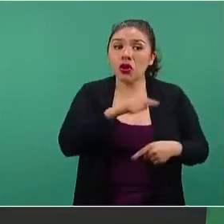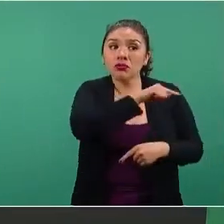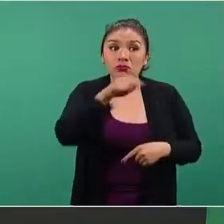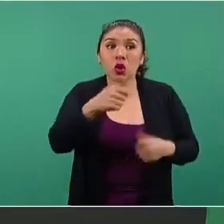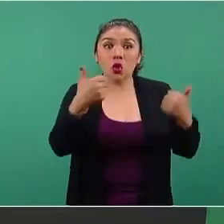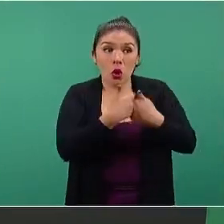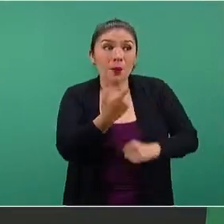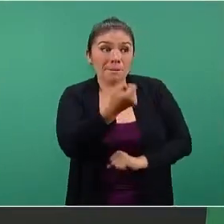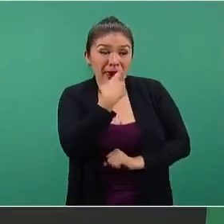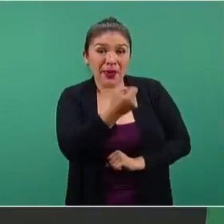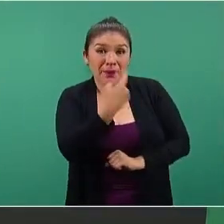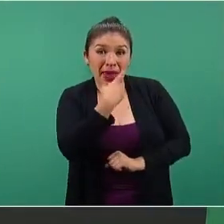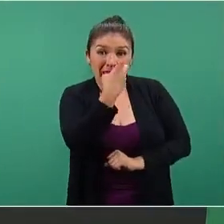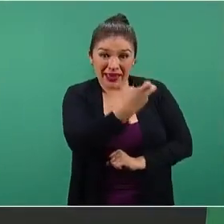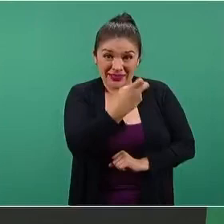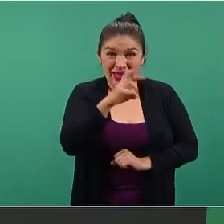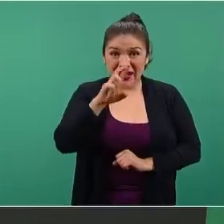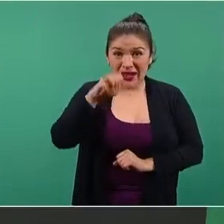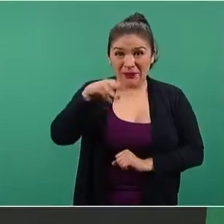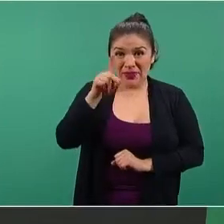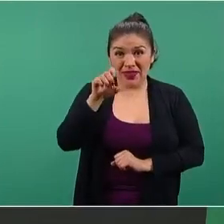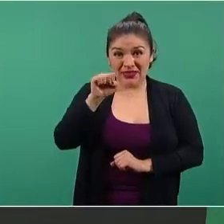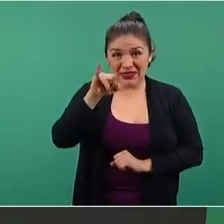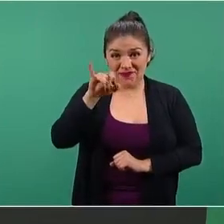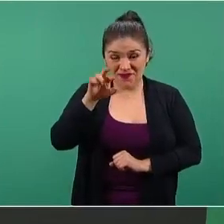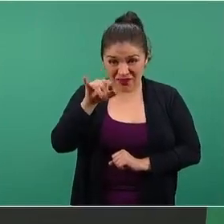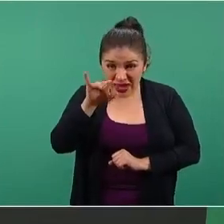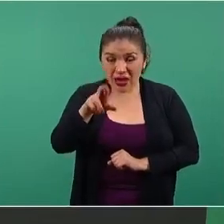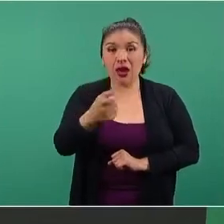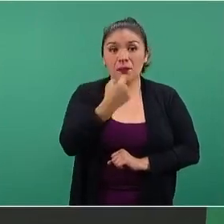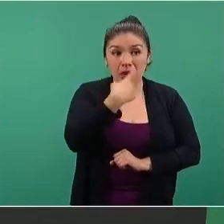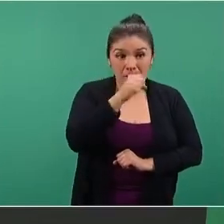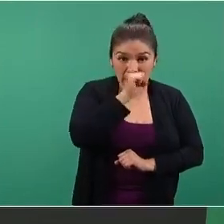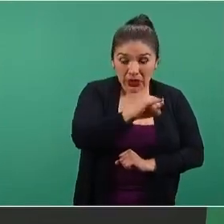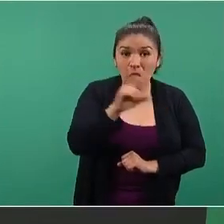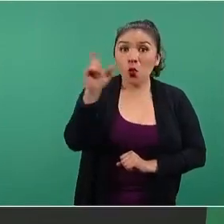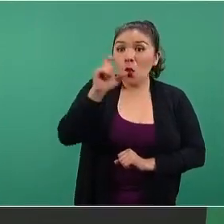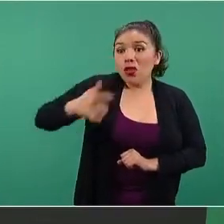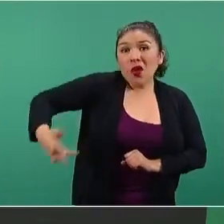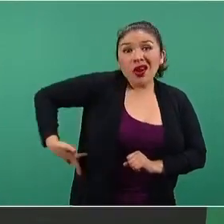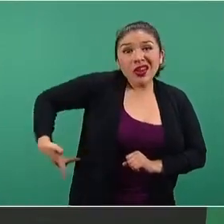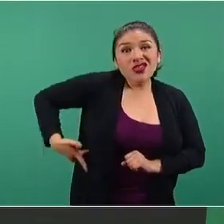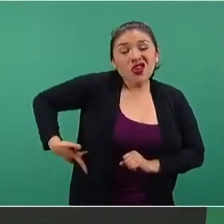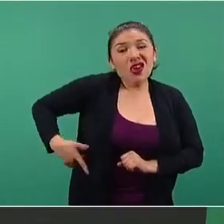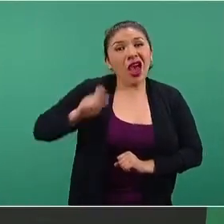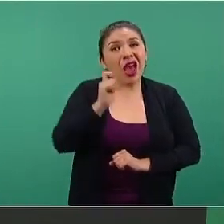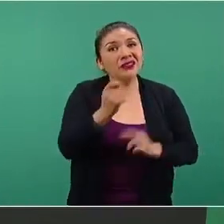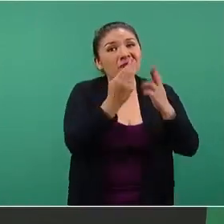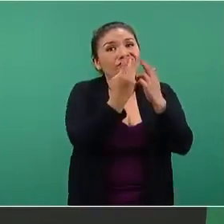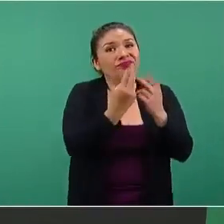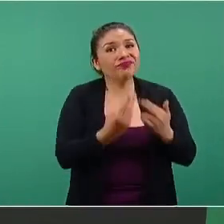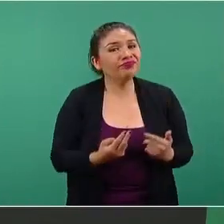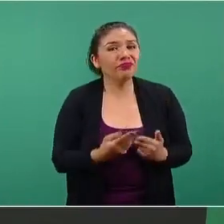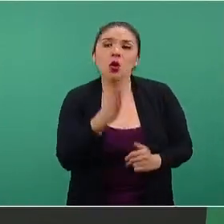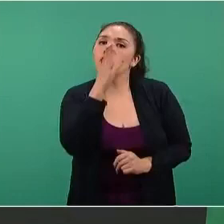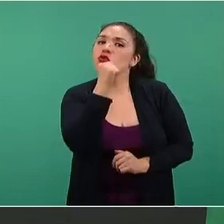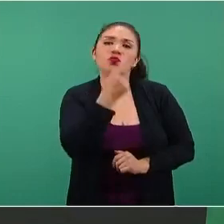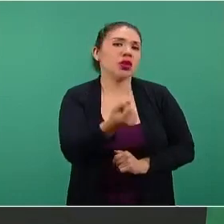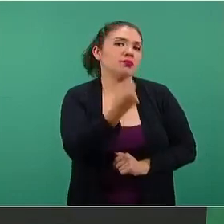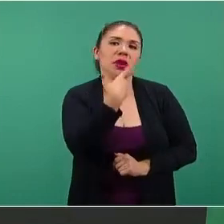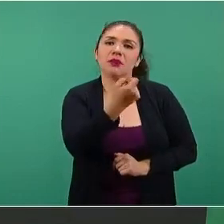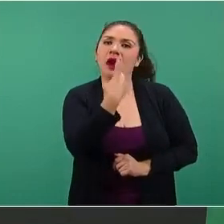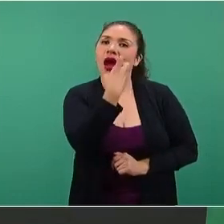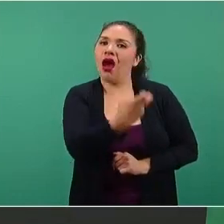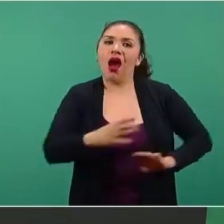les administraría el medicamento. Cuando la función renal está deteriorada, no se puede utilizar